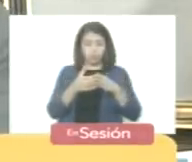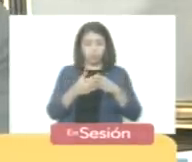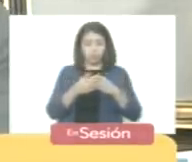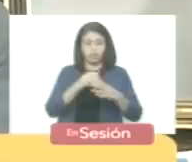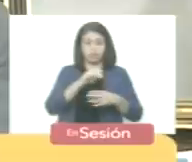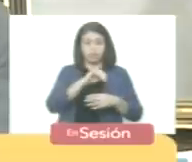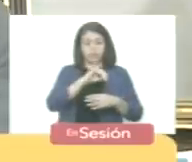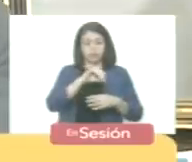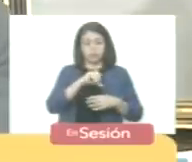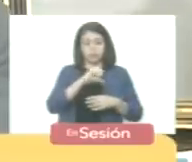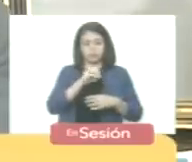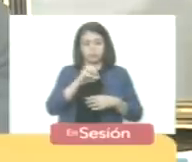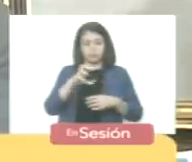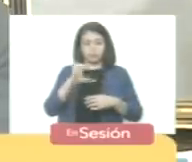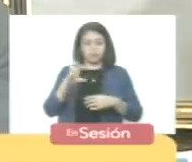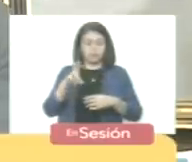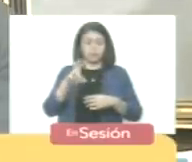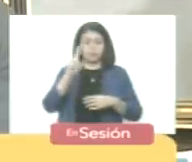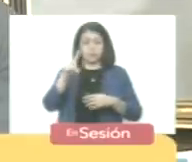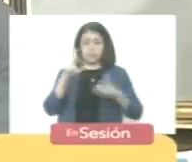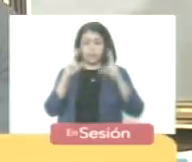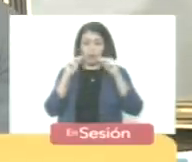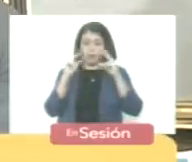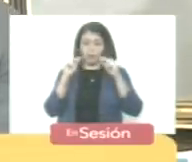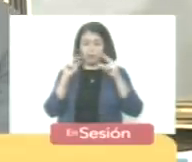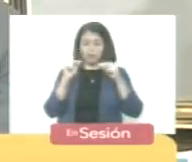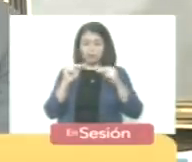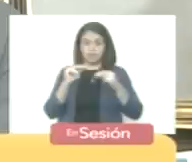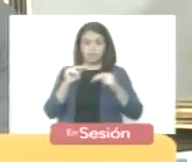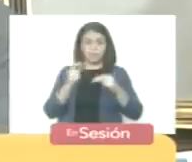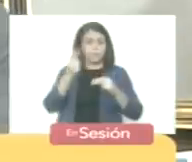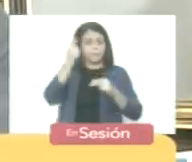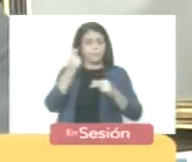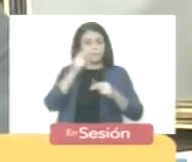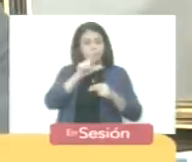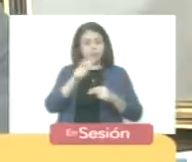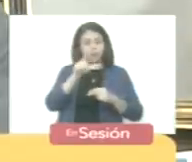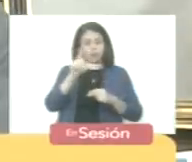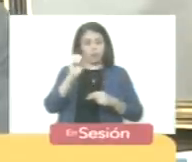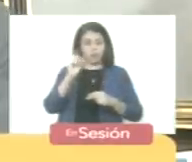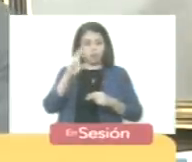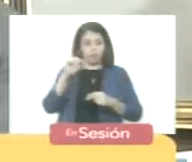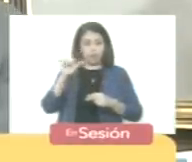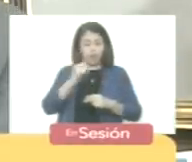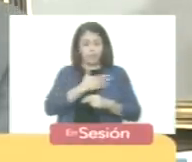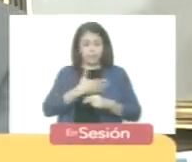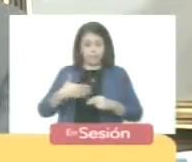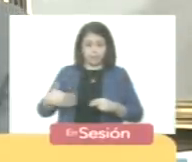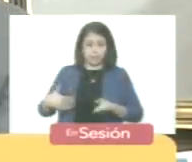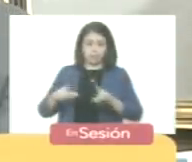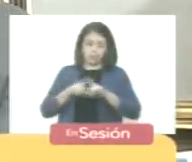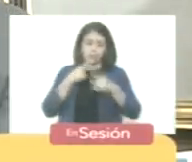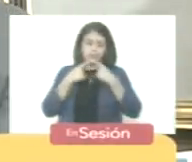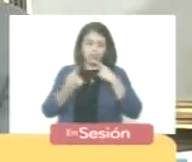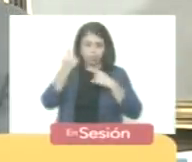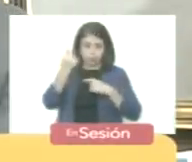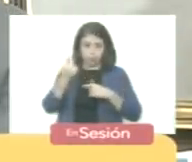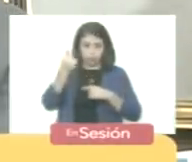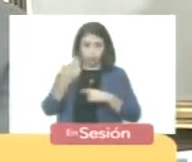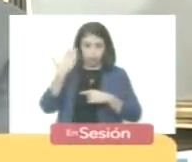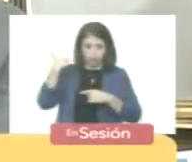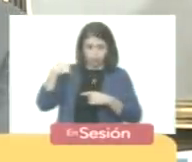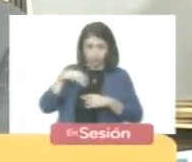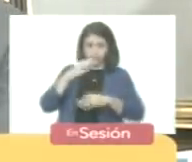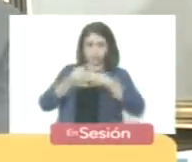Roy Barrera, y también conversé con la senadora Gloria Flores, que es la presidenta, como dijo el diputado